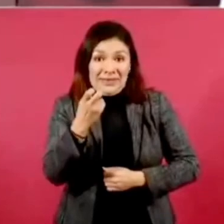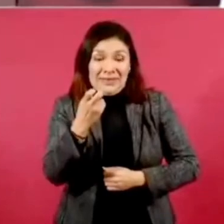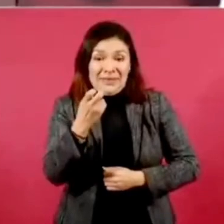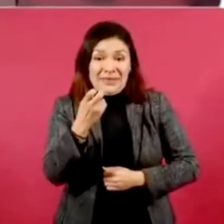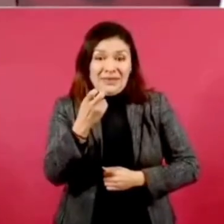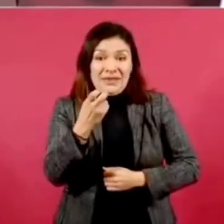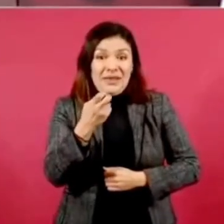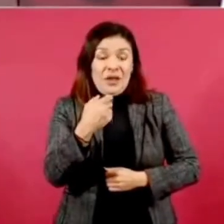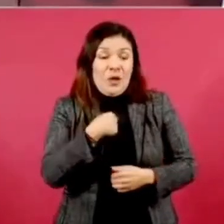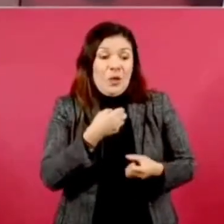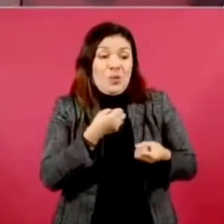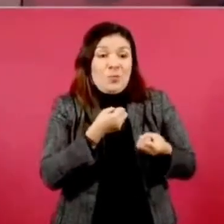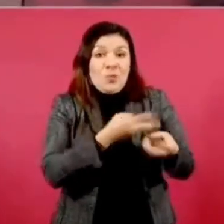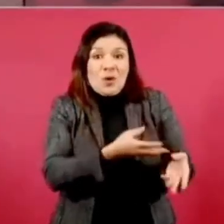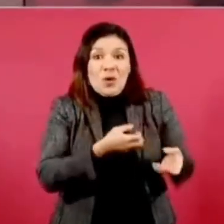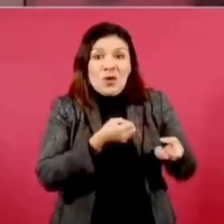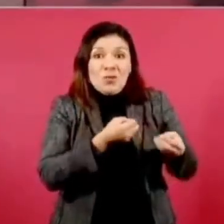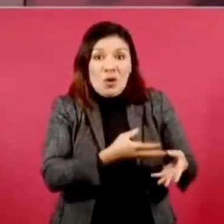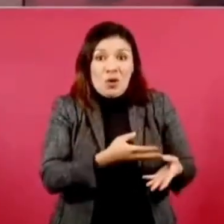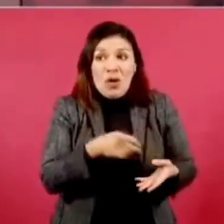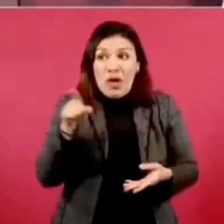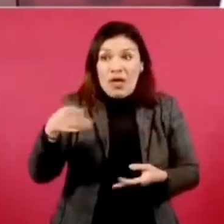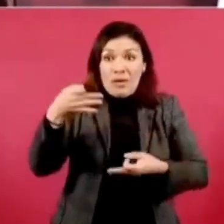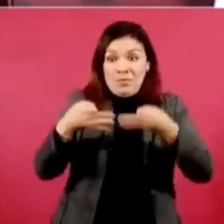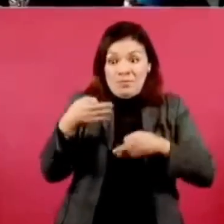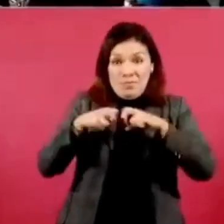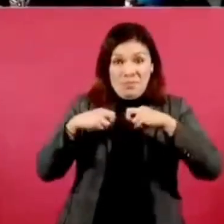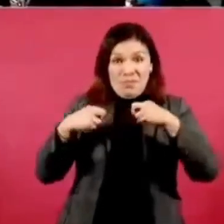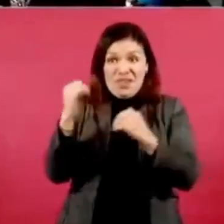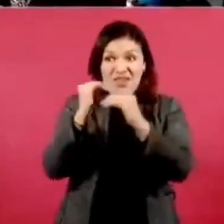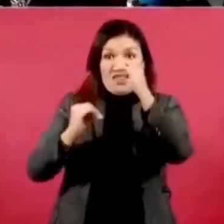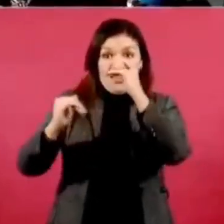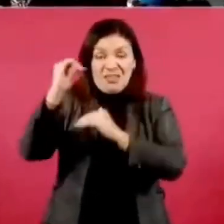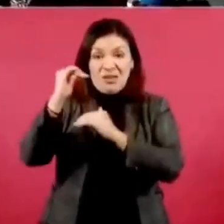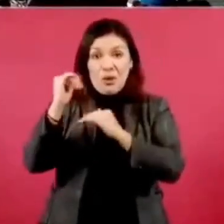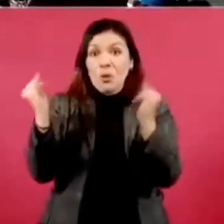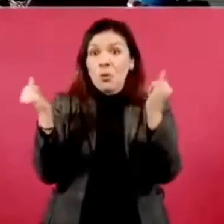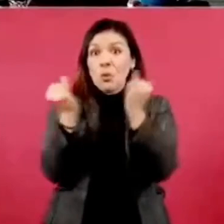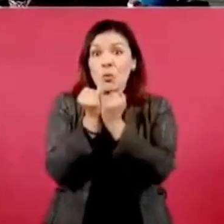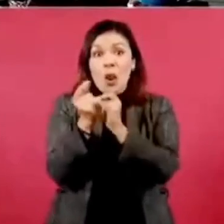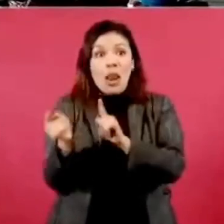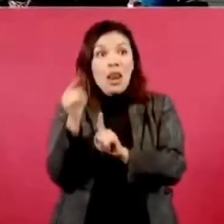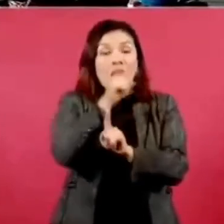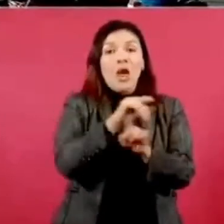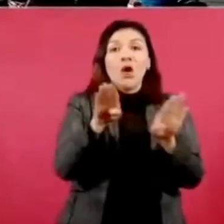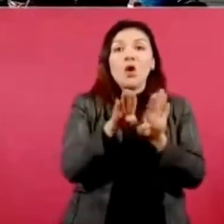Pues no le llega un ministro a Lore de Mola,